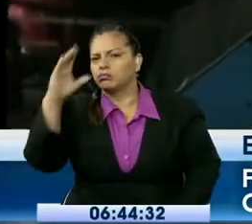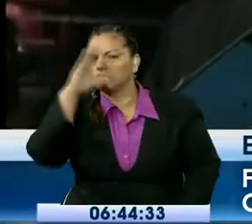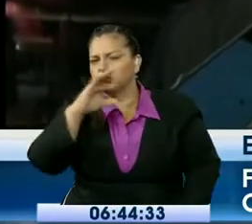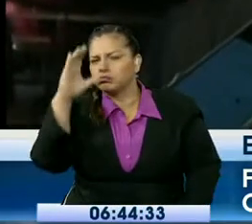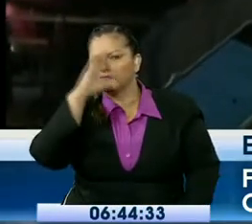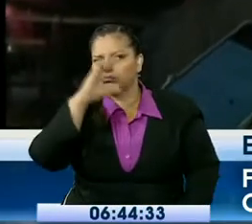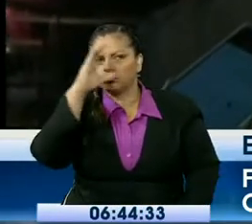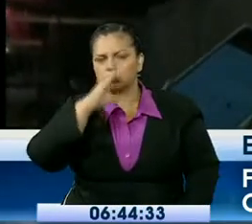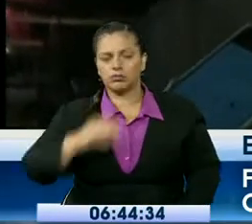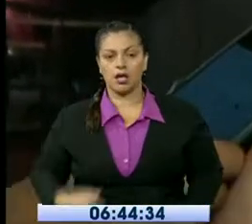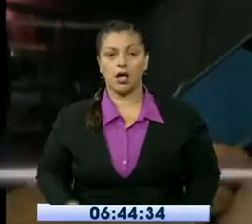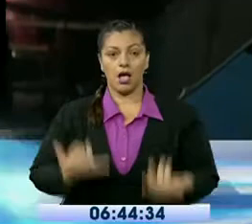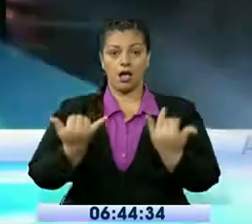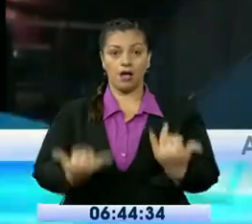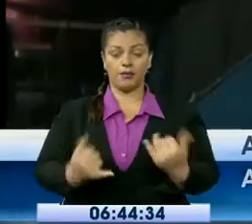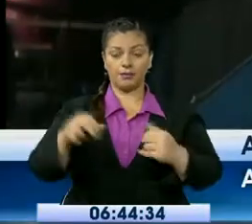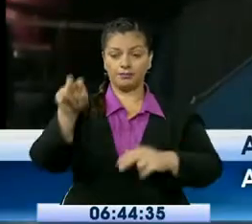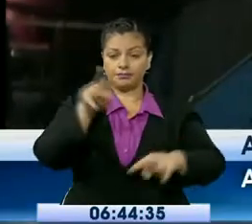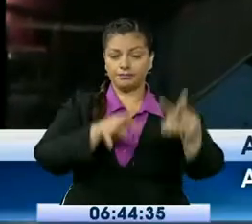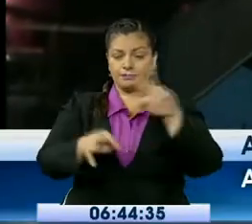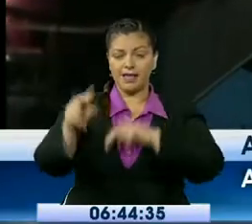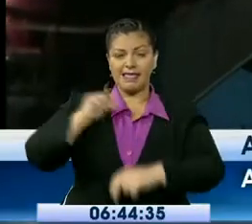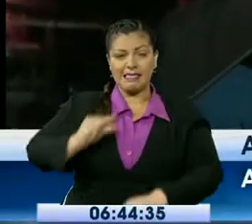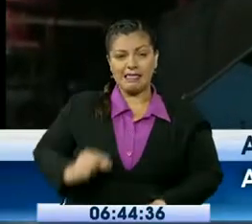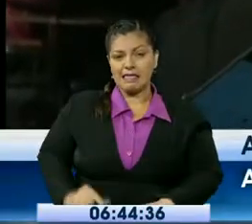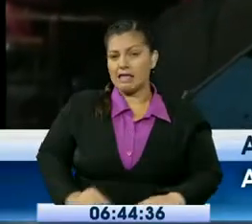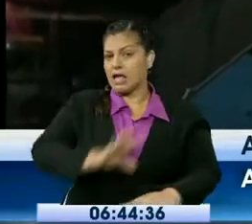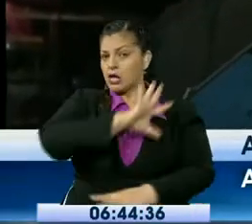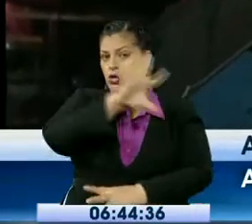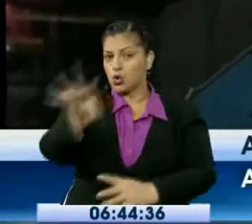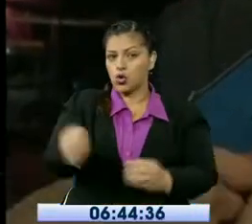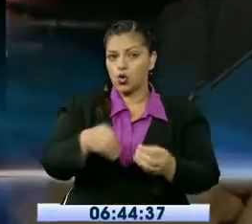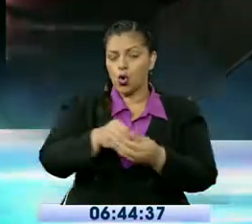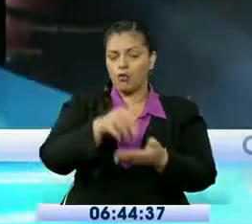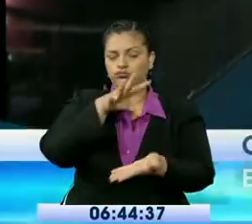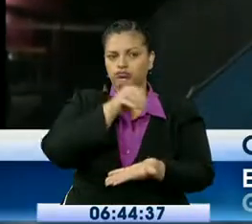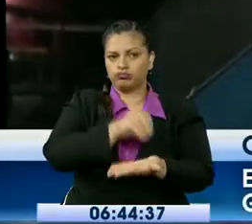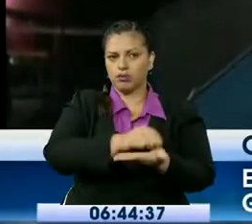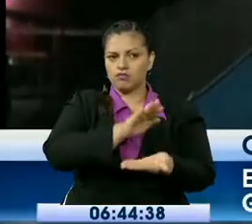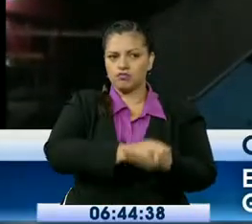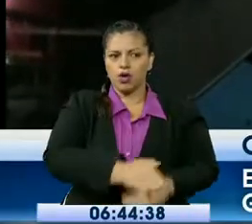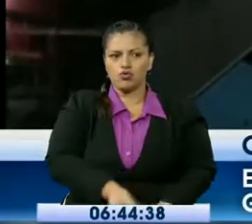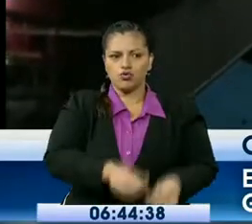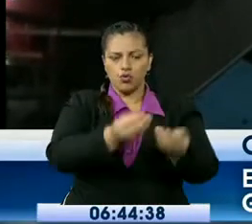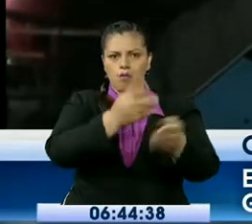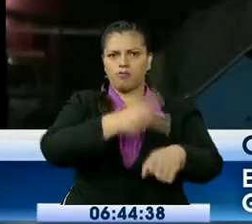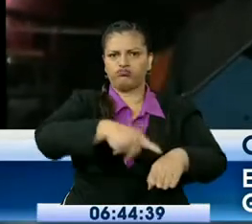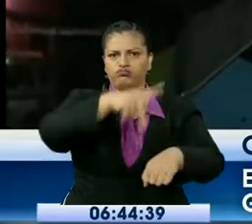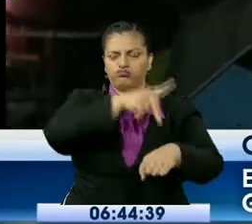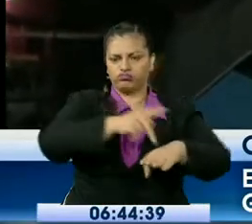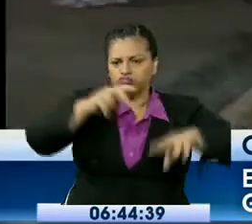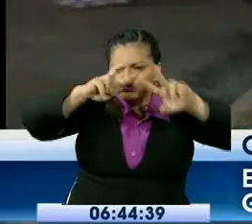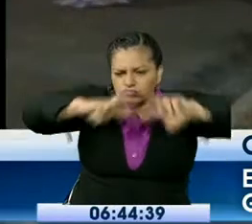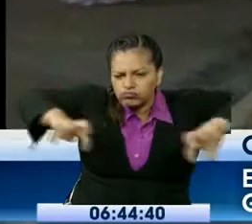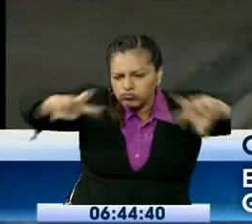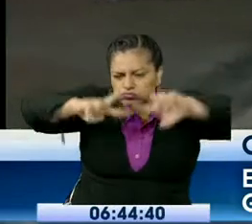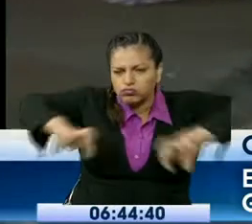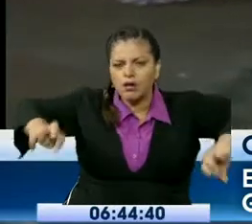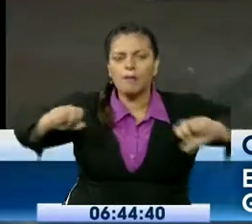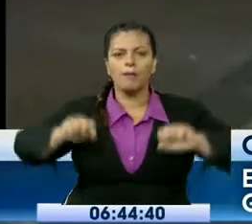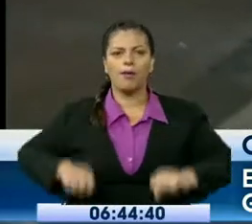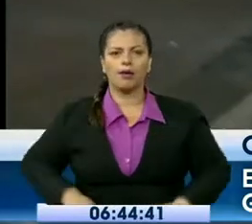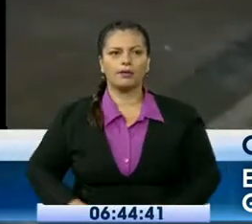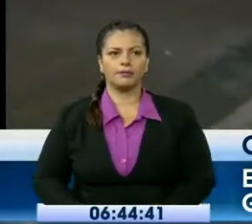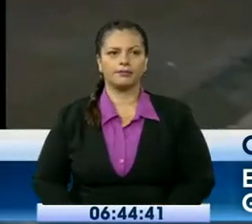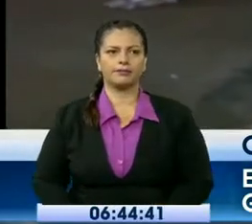en la escena del crimen van a ser periciados y van a ser analizados en las investigaciones correspondientes. Lo que de momento